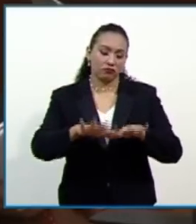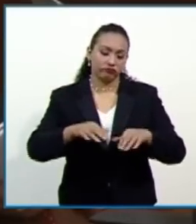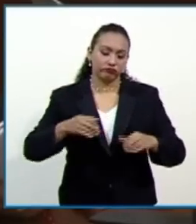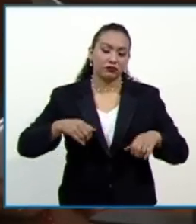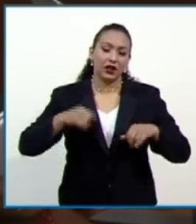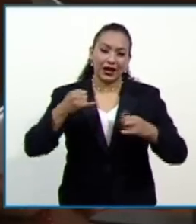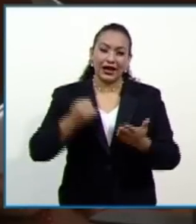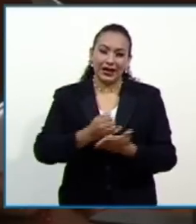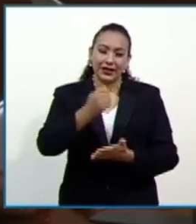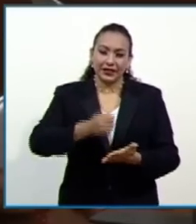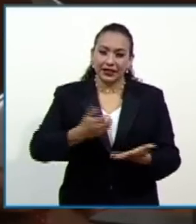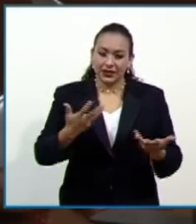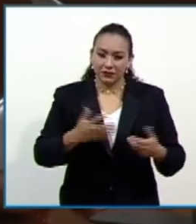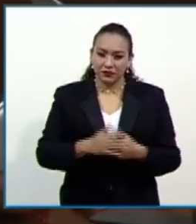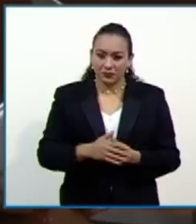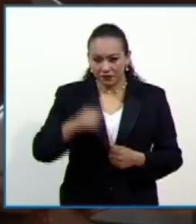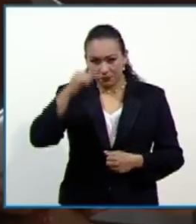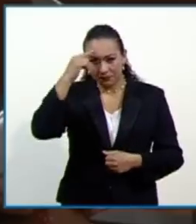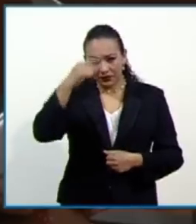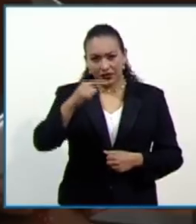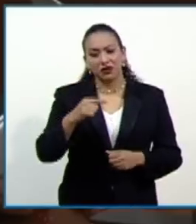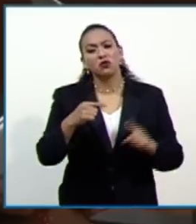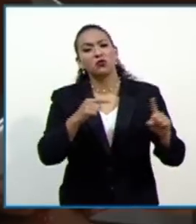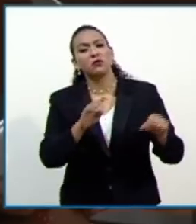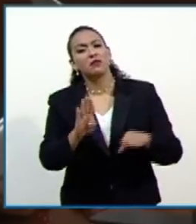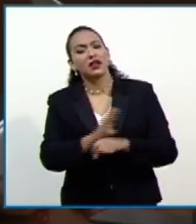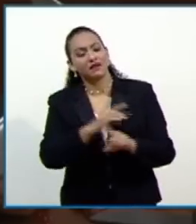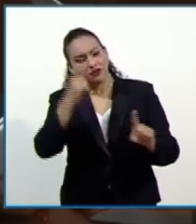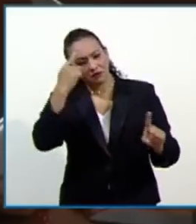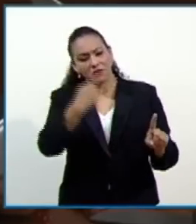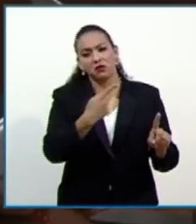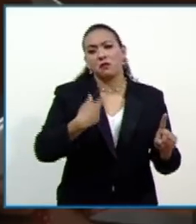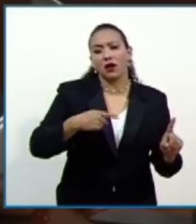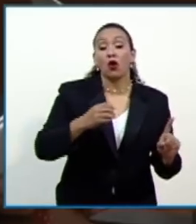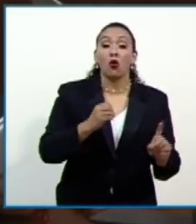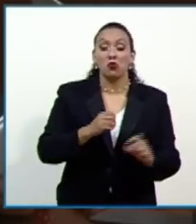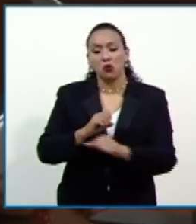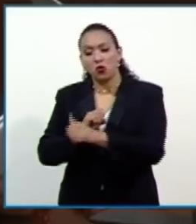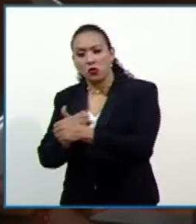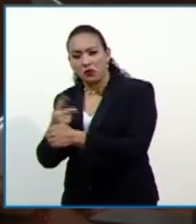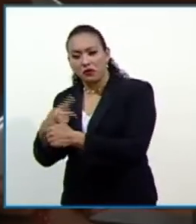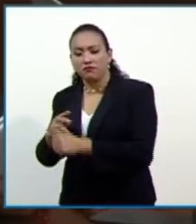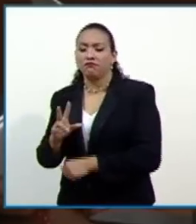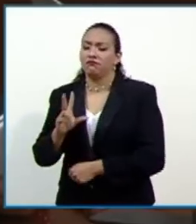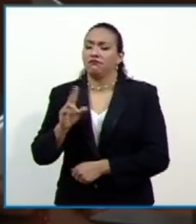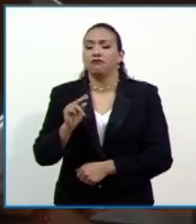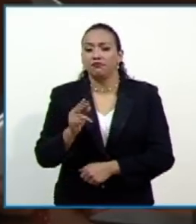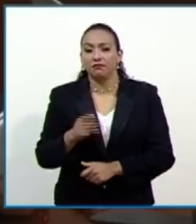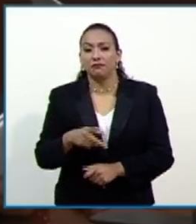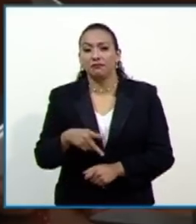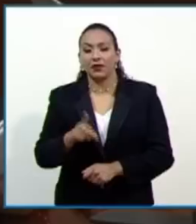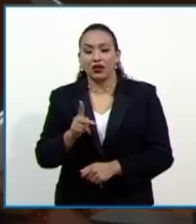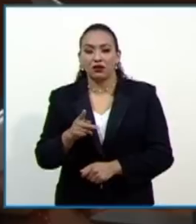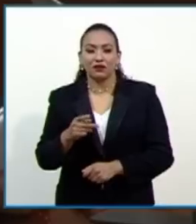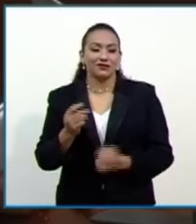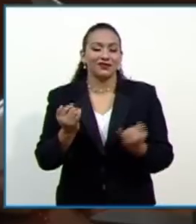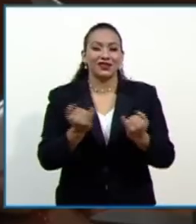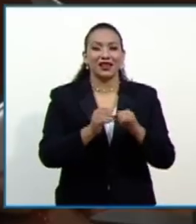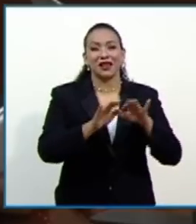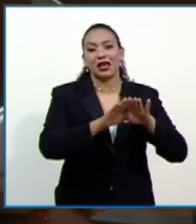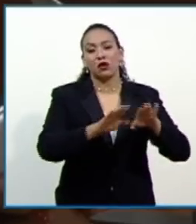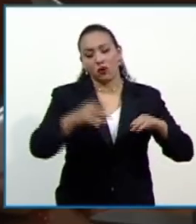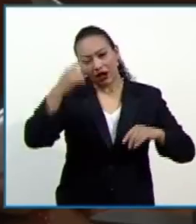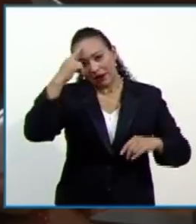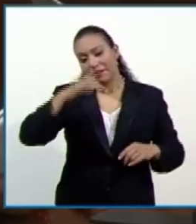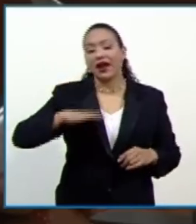no sería beneficiosa para una u otra persona, sino tendría exactamente el mismo impacto en todas